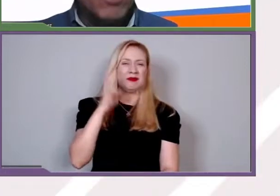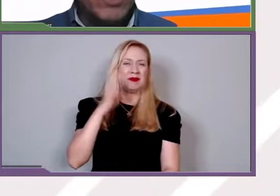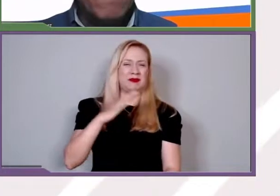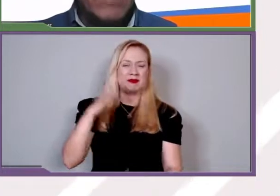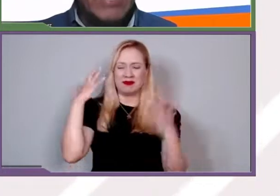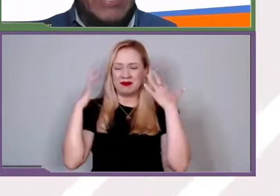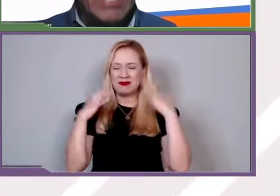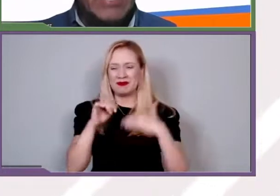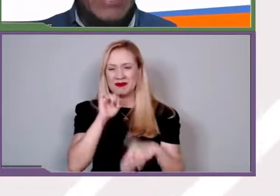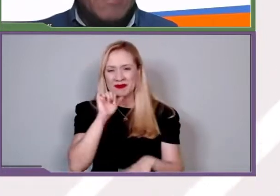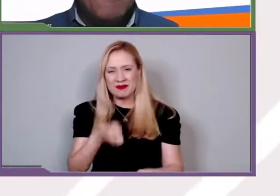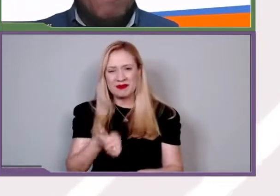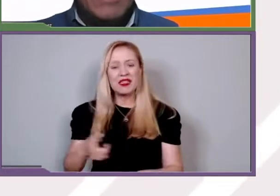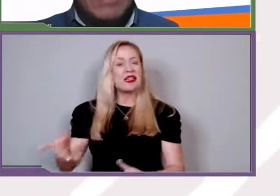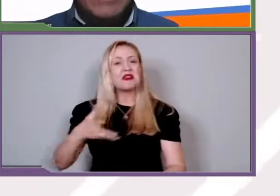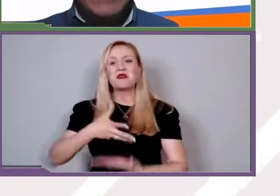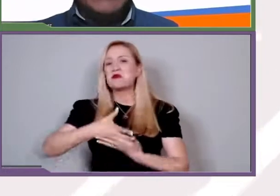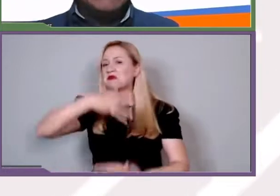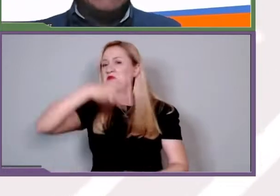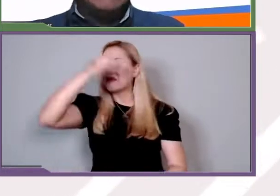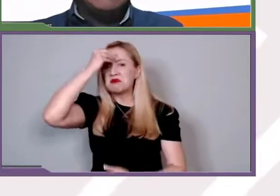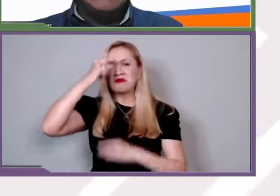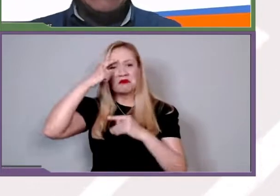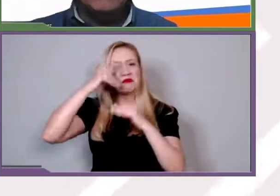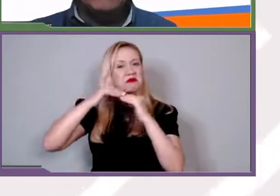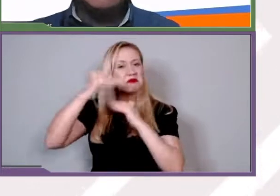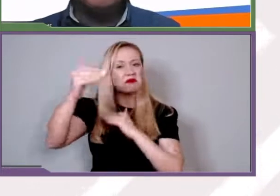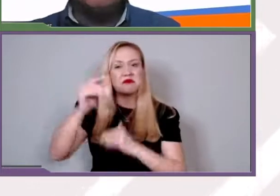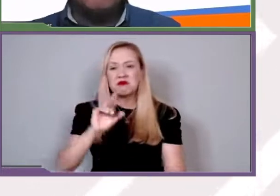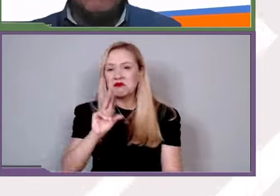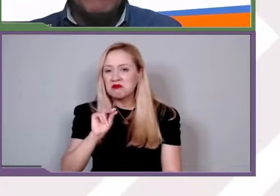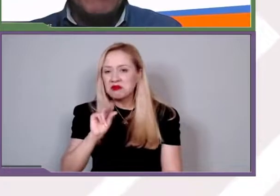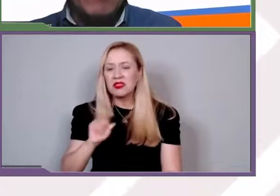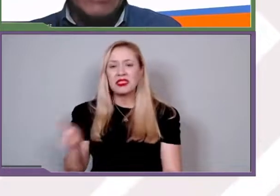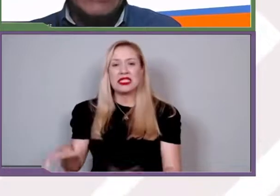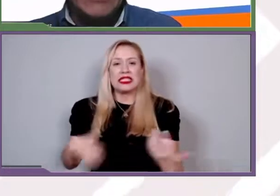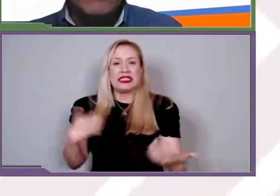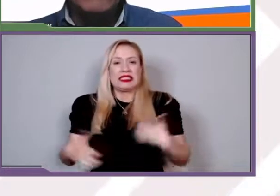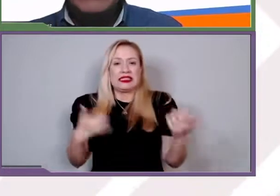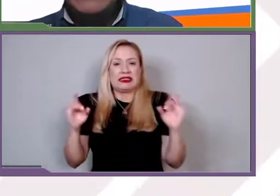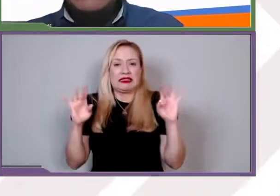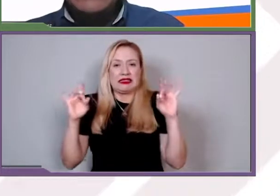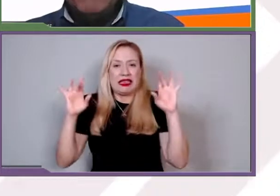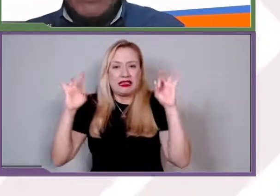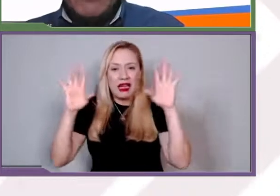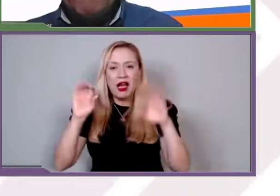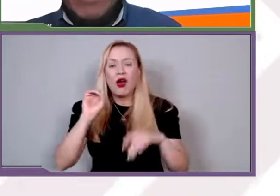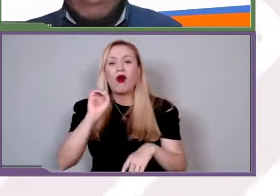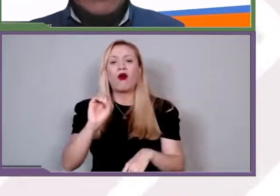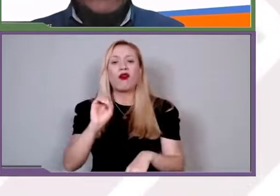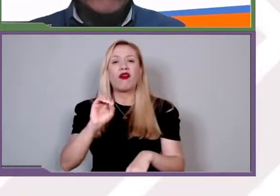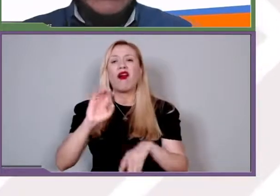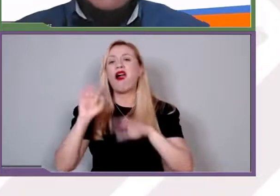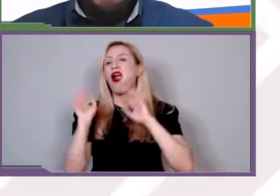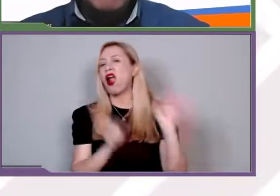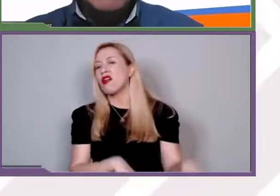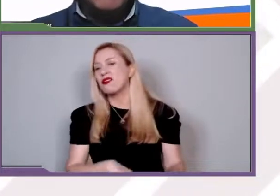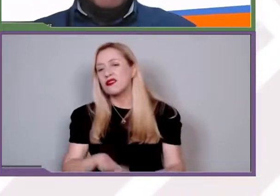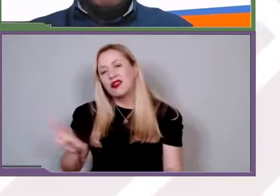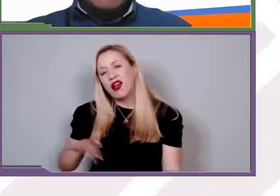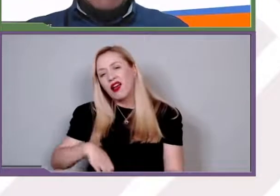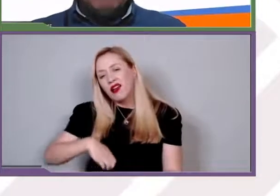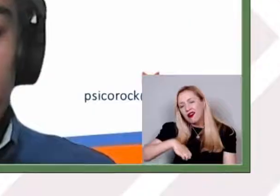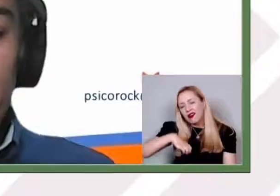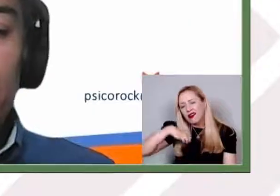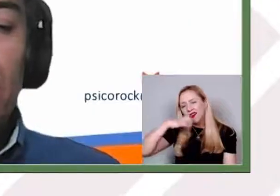irritan con mucha facilidad y pierden el interés en las cosas conforme van envejeciendo. Si bien en esto que es el